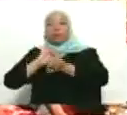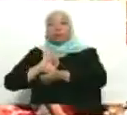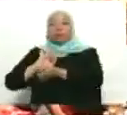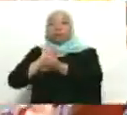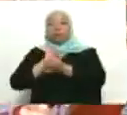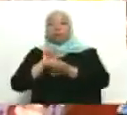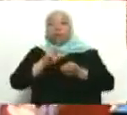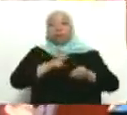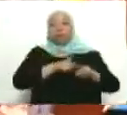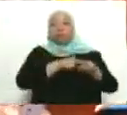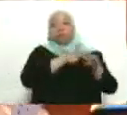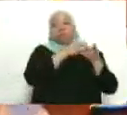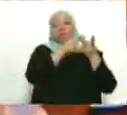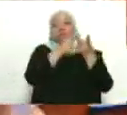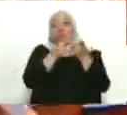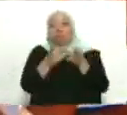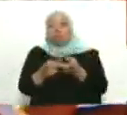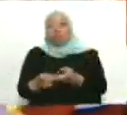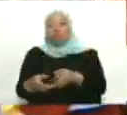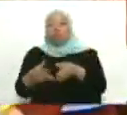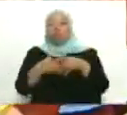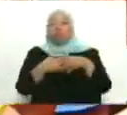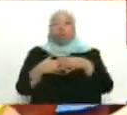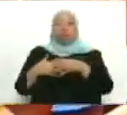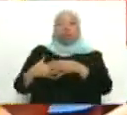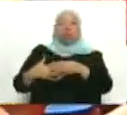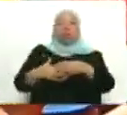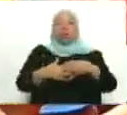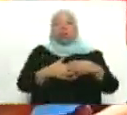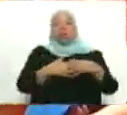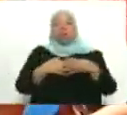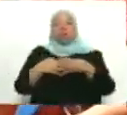voluntad del imperialismo norteamericano